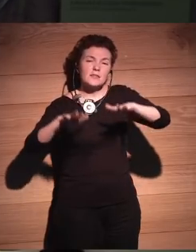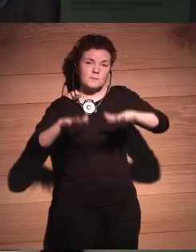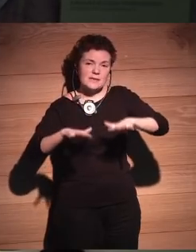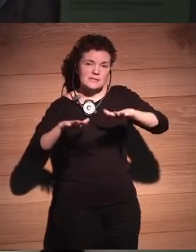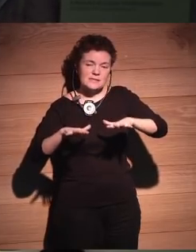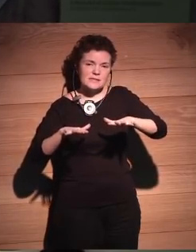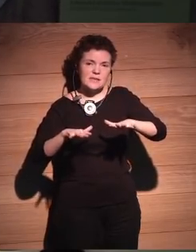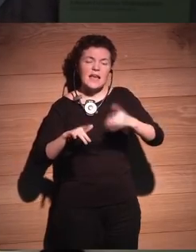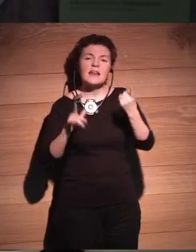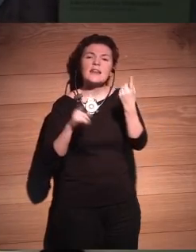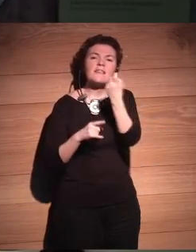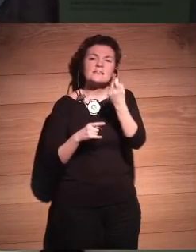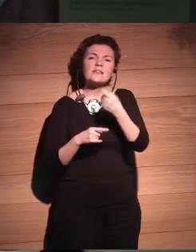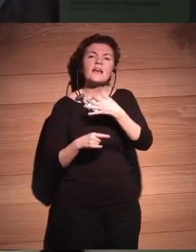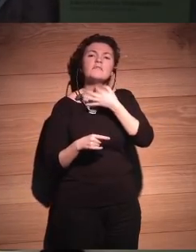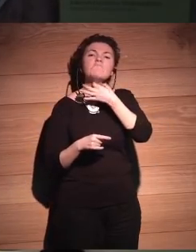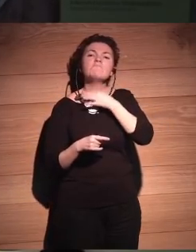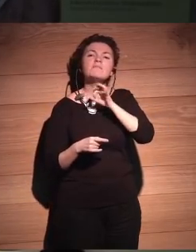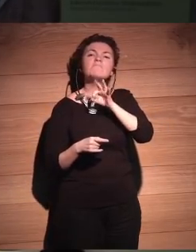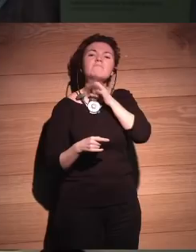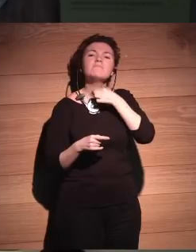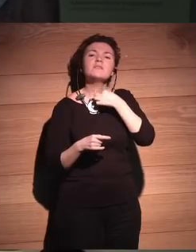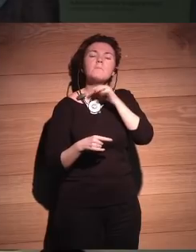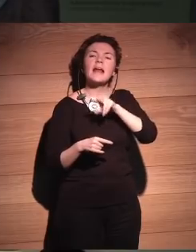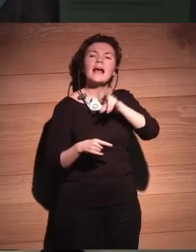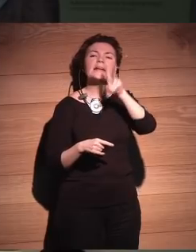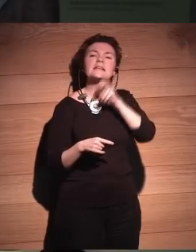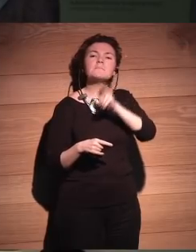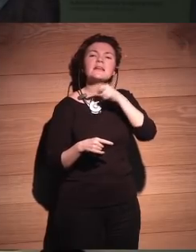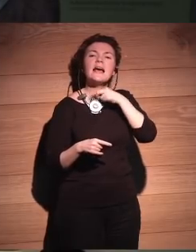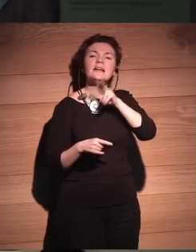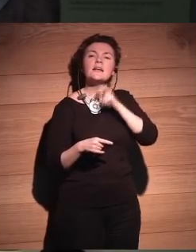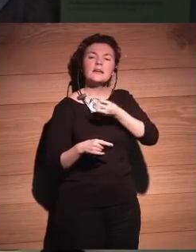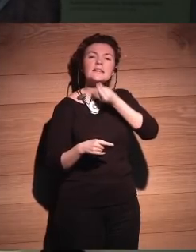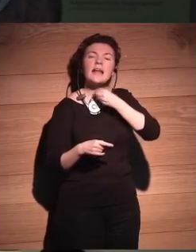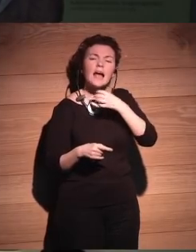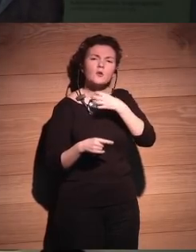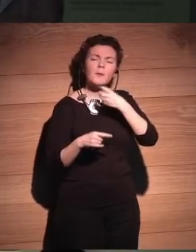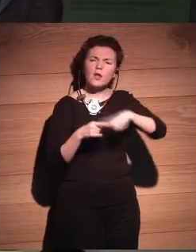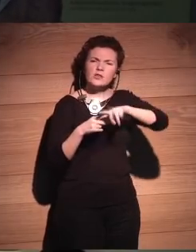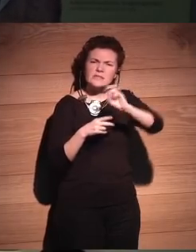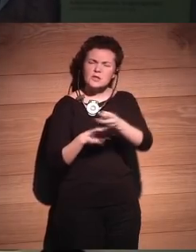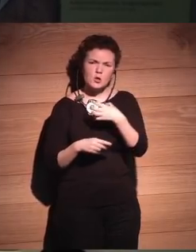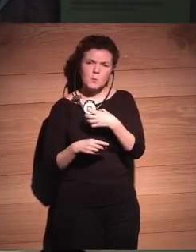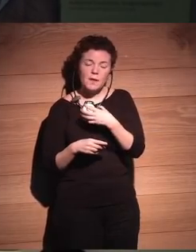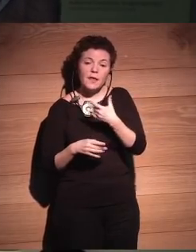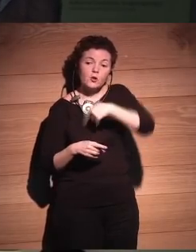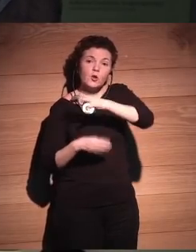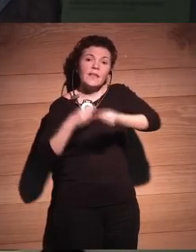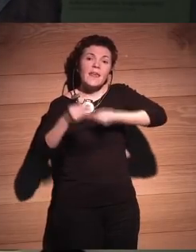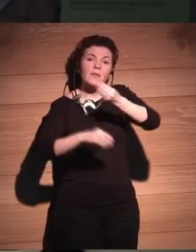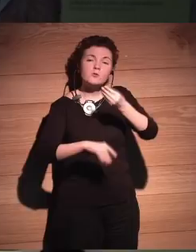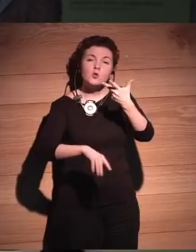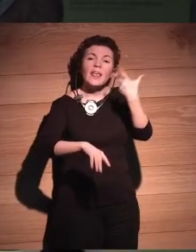es que necesitaba una traqueotomía porque no podía tragar, no podía hacer muchas cosas, y lo que hicimos fue inyectar